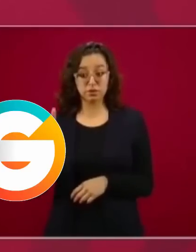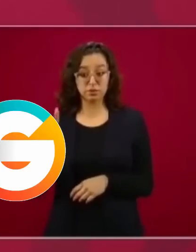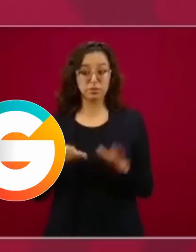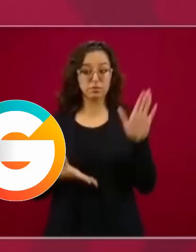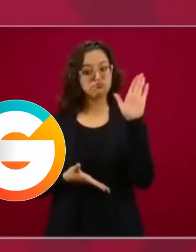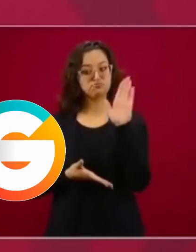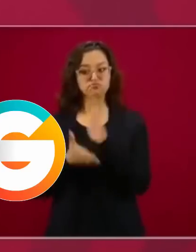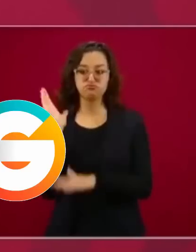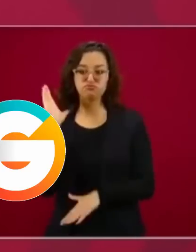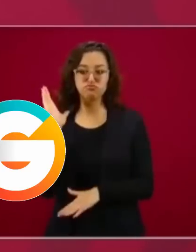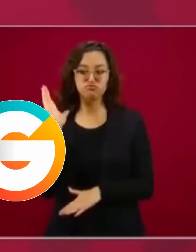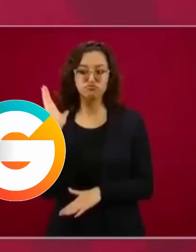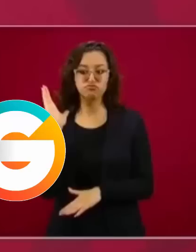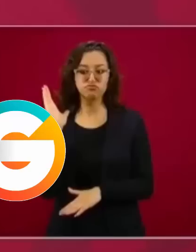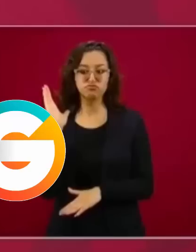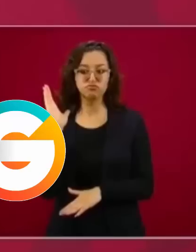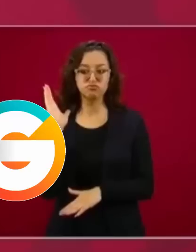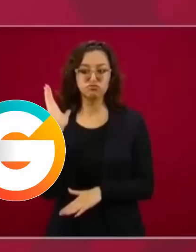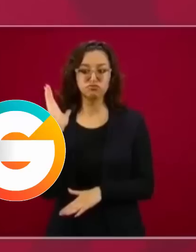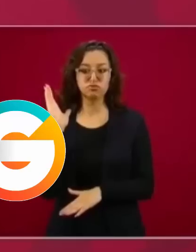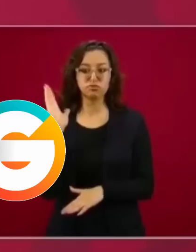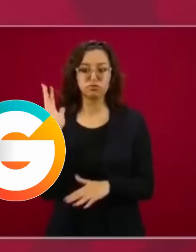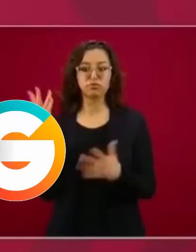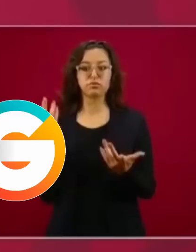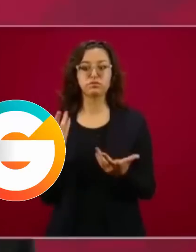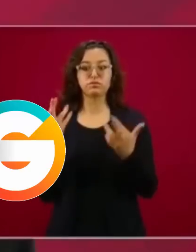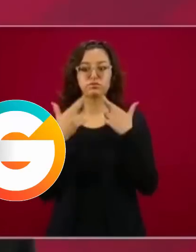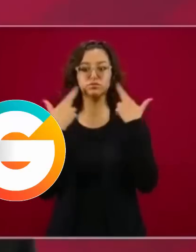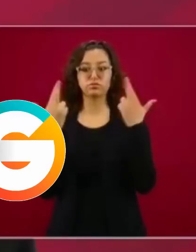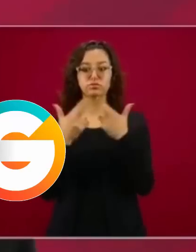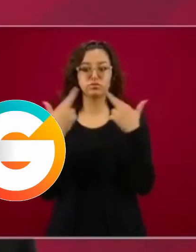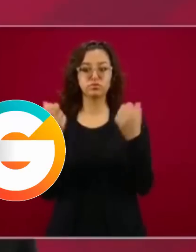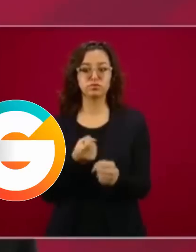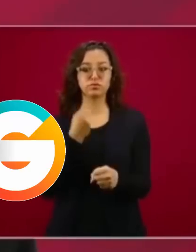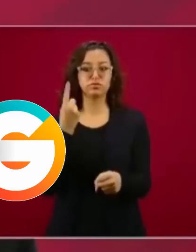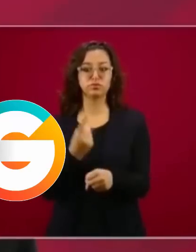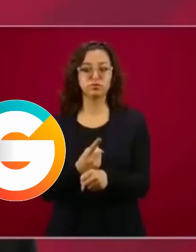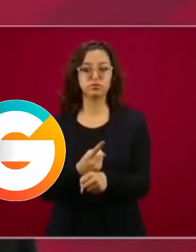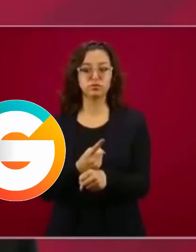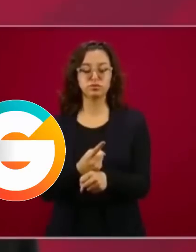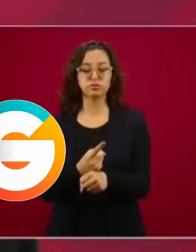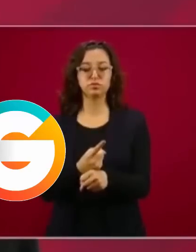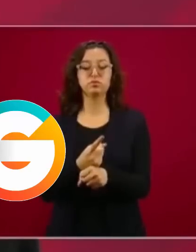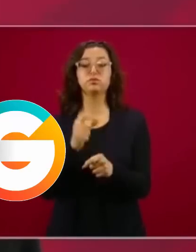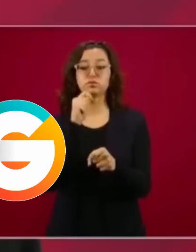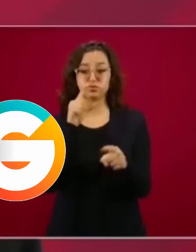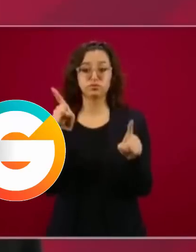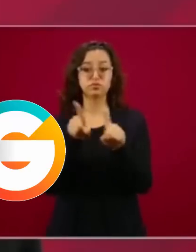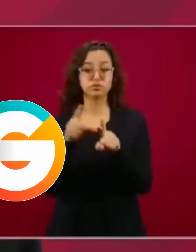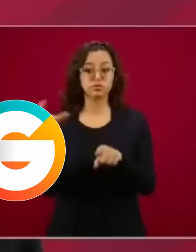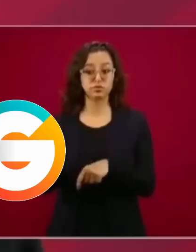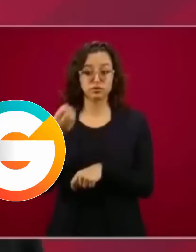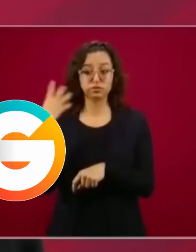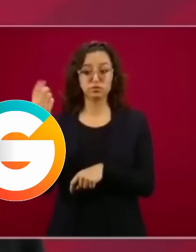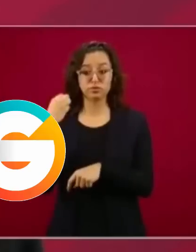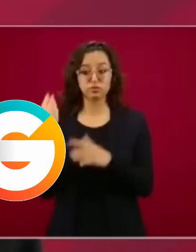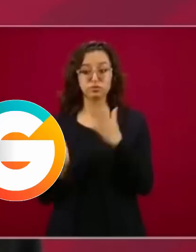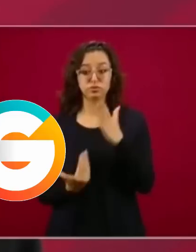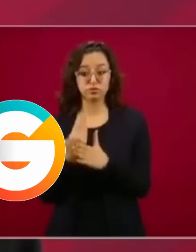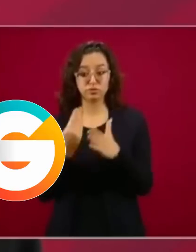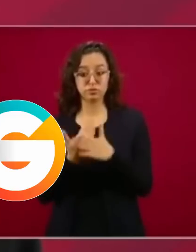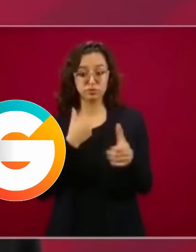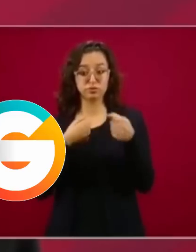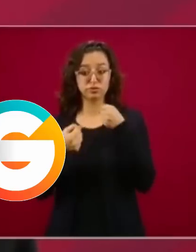a llevar a cabo la reunión de seguridad y también la conferencia de